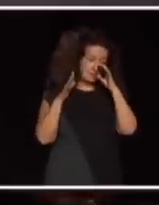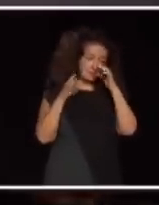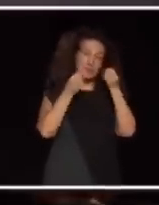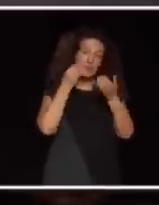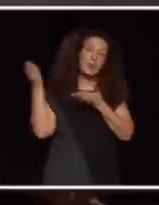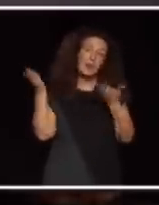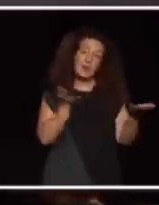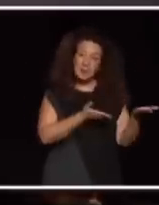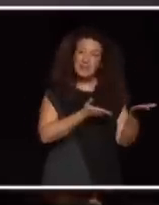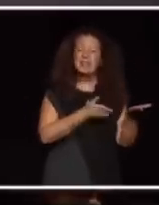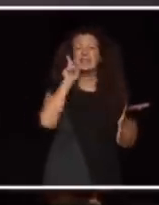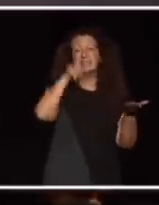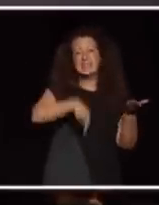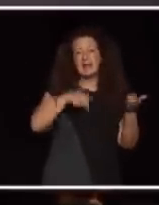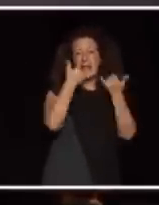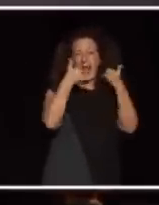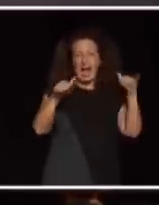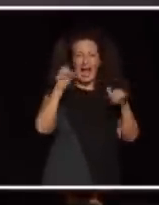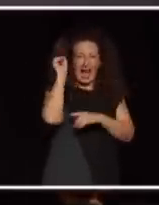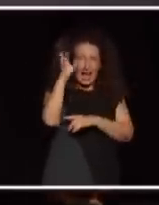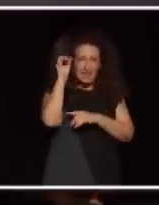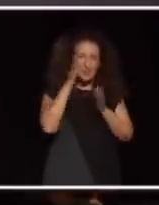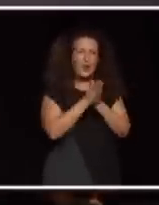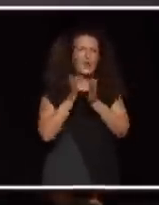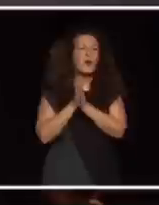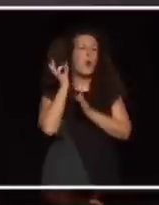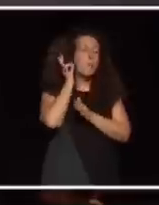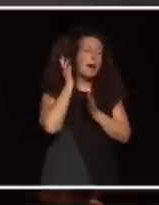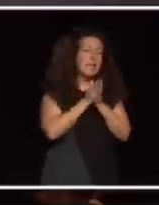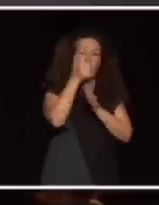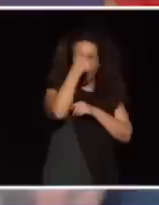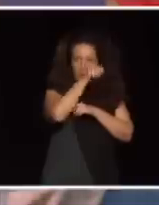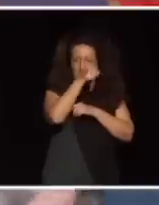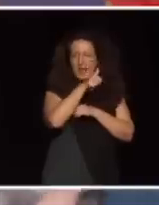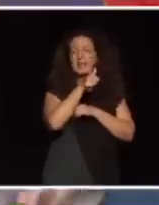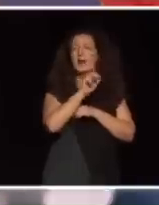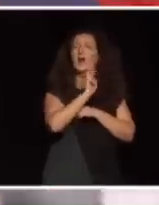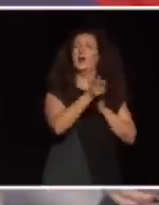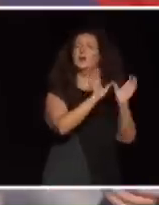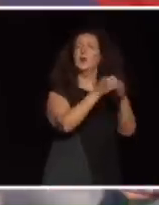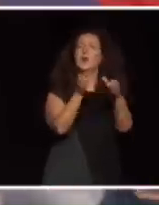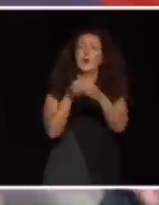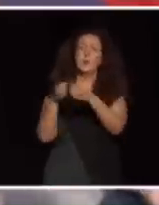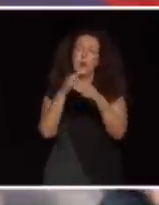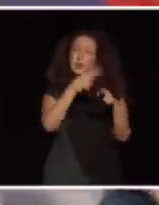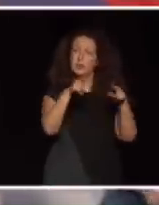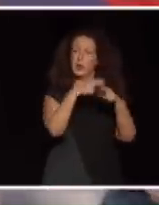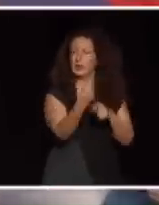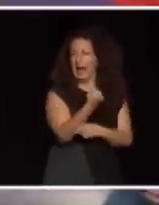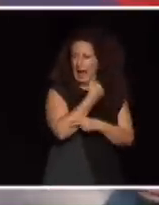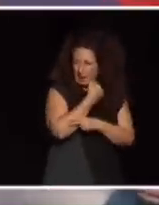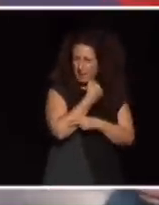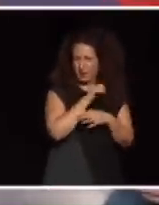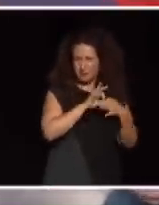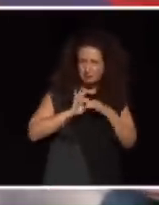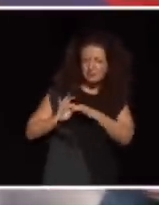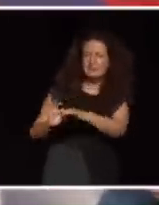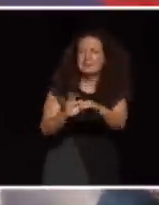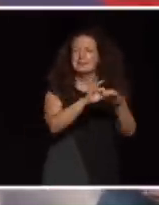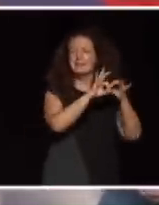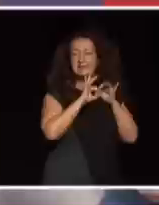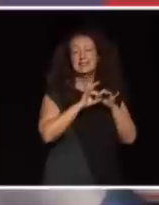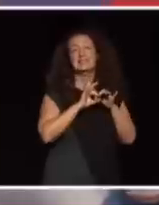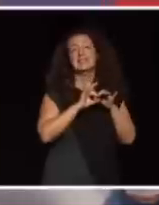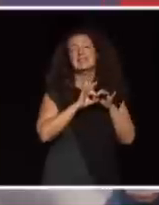Bienvenidas también a este acto las compañeras y compañeros de las fuerzas aliadas con las que hemos construido el que